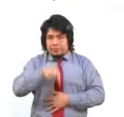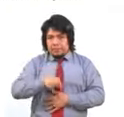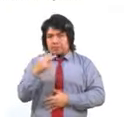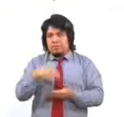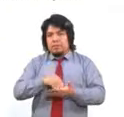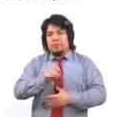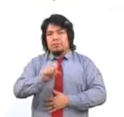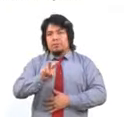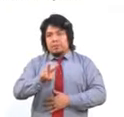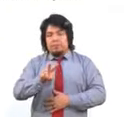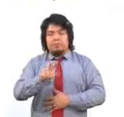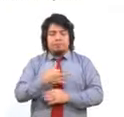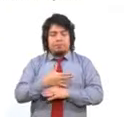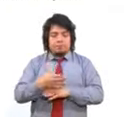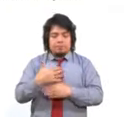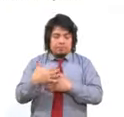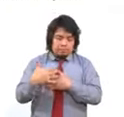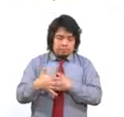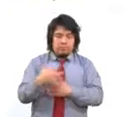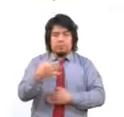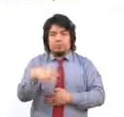este periodo, hemos recibido